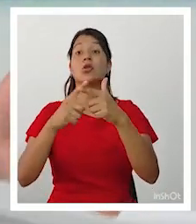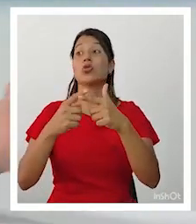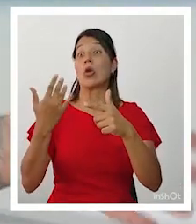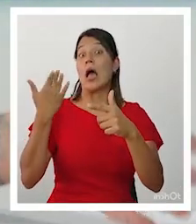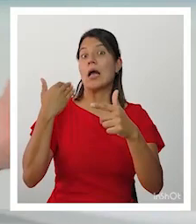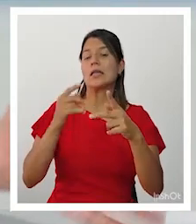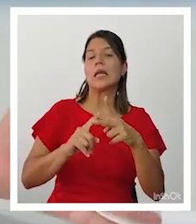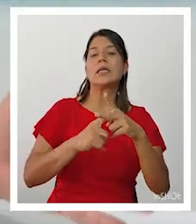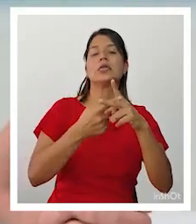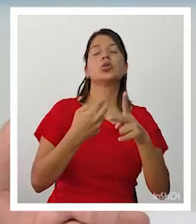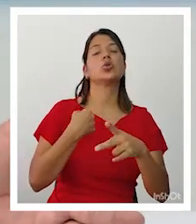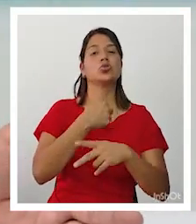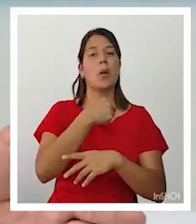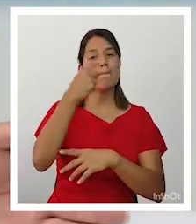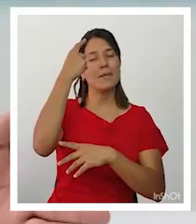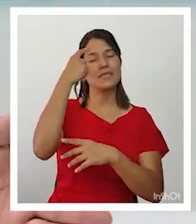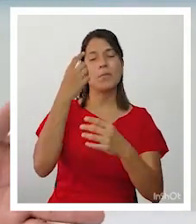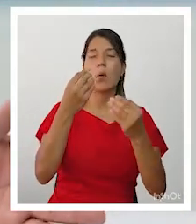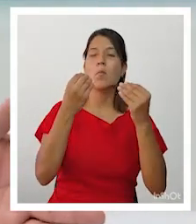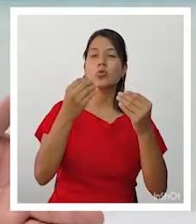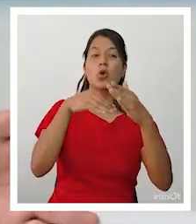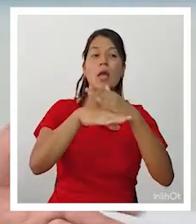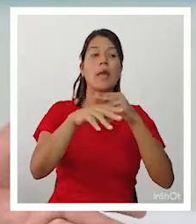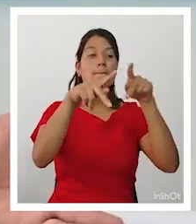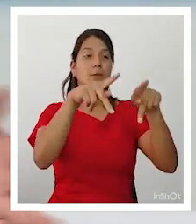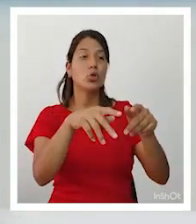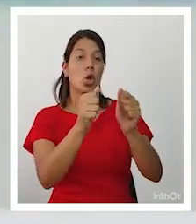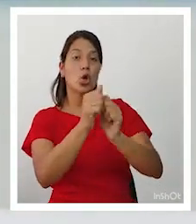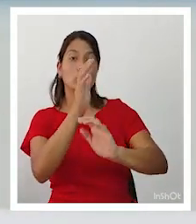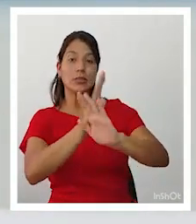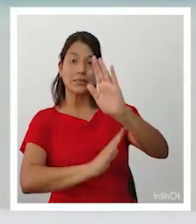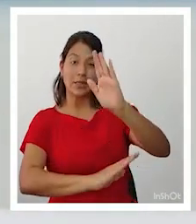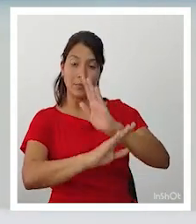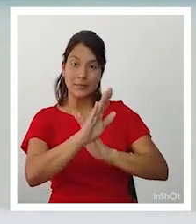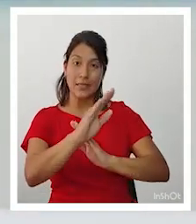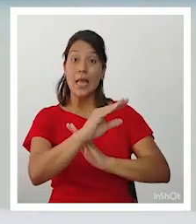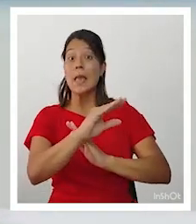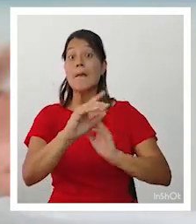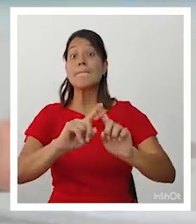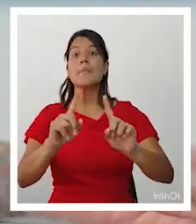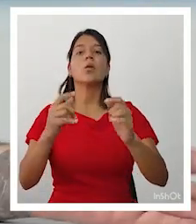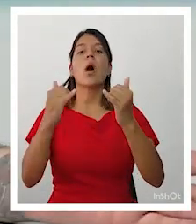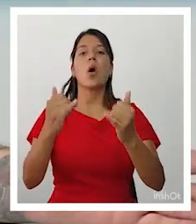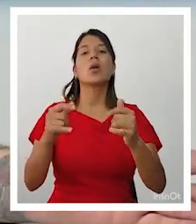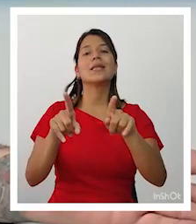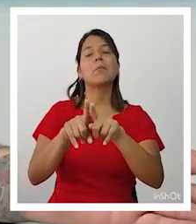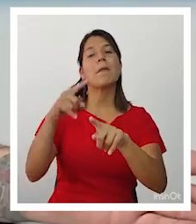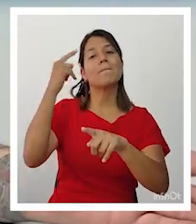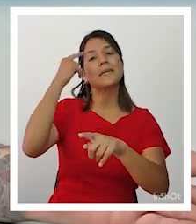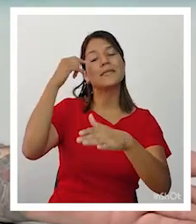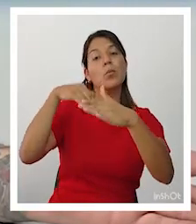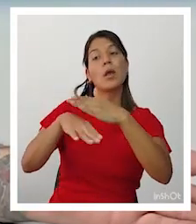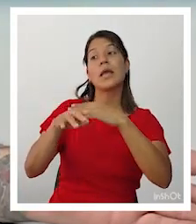hemos pensado mucho en lo que es en la población con alguna situación de discapacidad, y hoy en día pensamos también en la población, en las juventudes